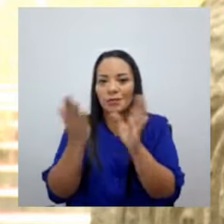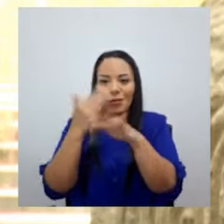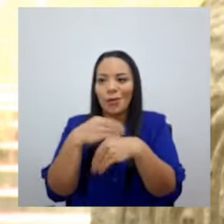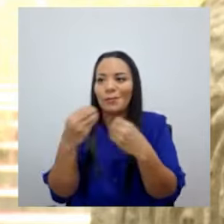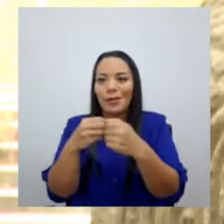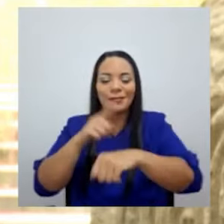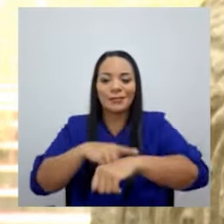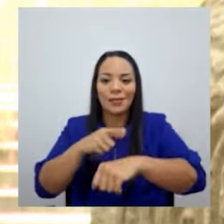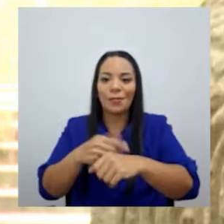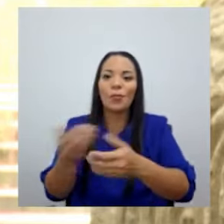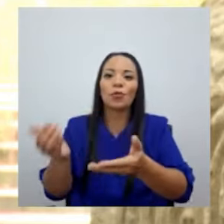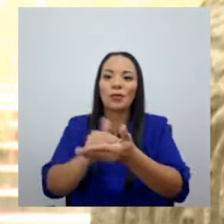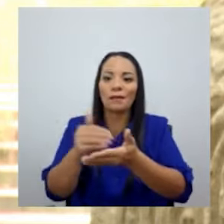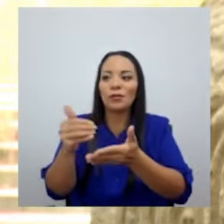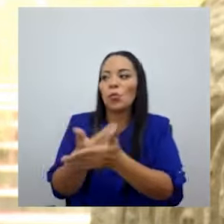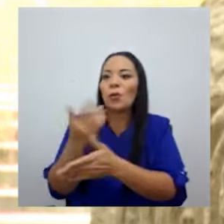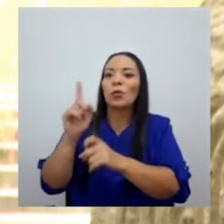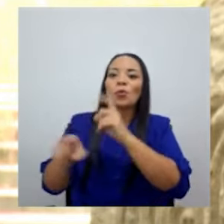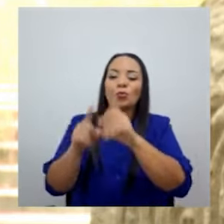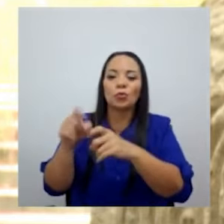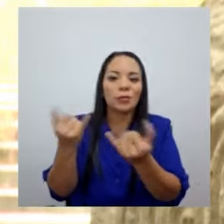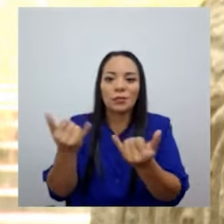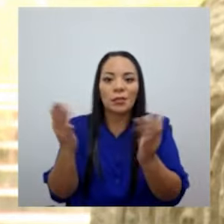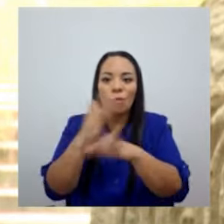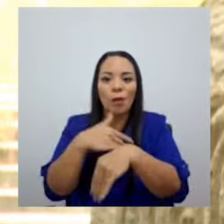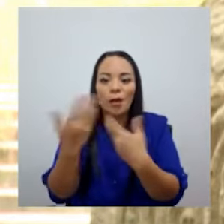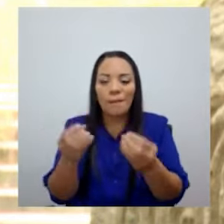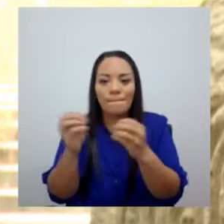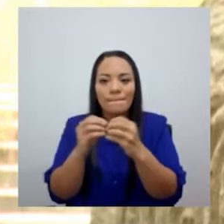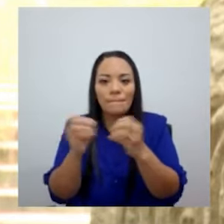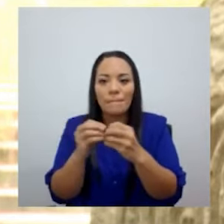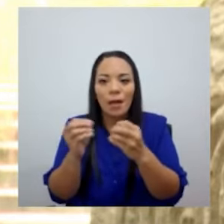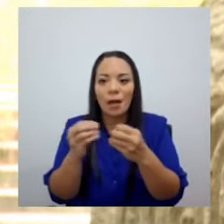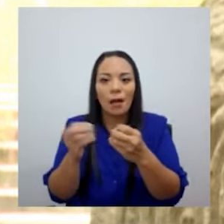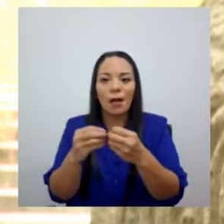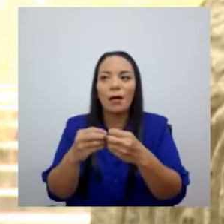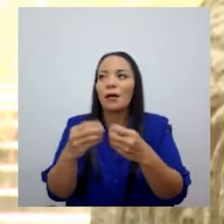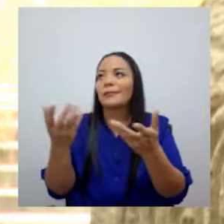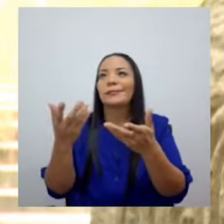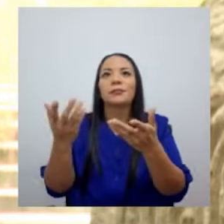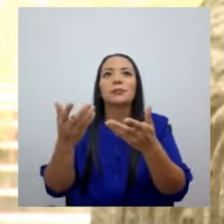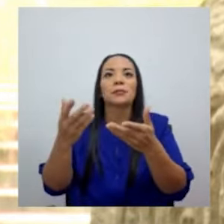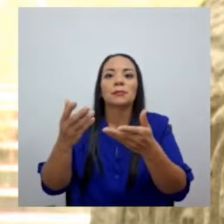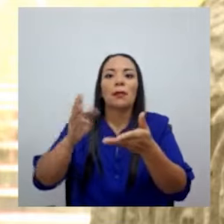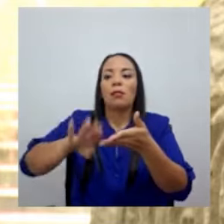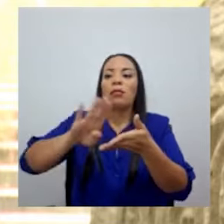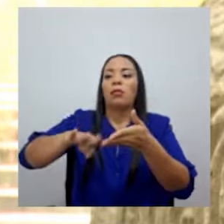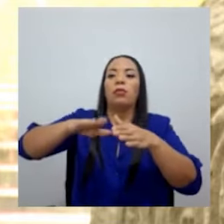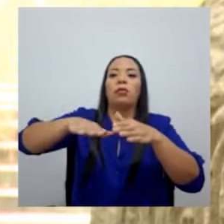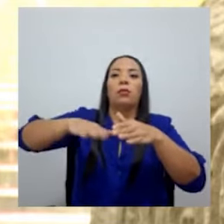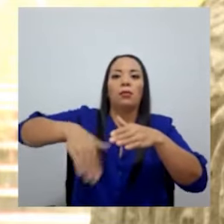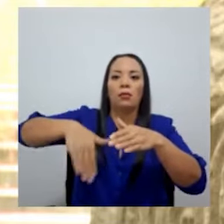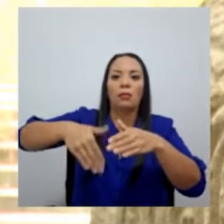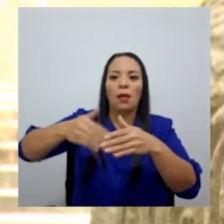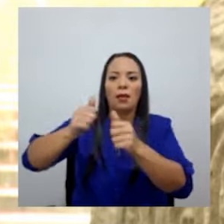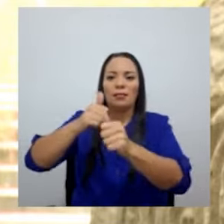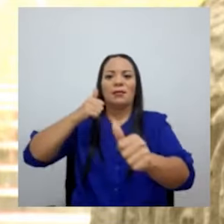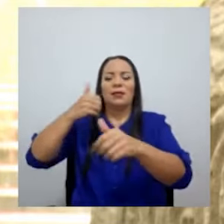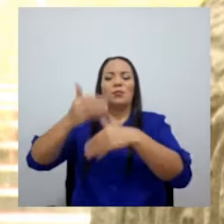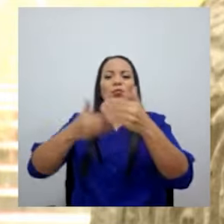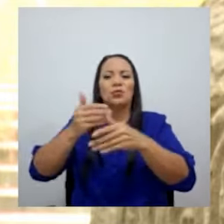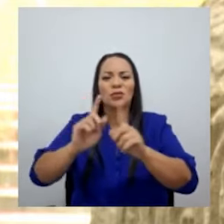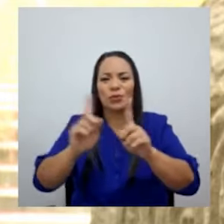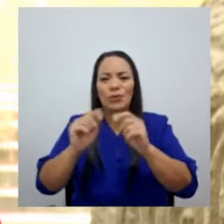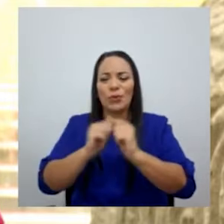para nuevas consultas, ya no hay espacio para más tácticas que quieran retrasar este proceso. La Asamblea